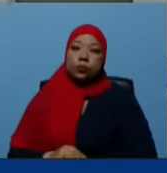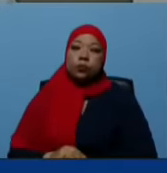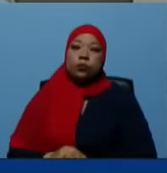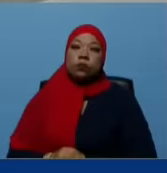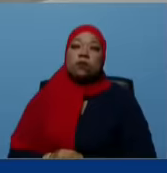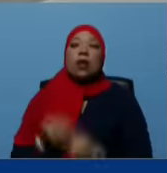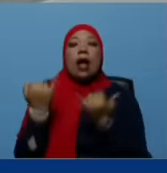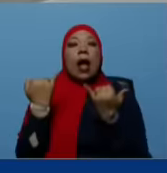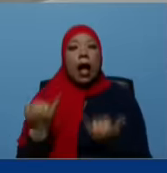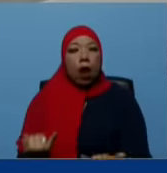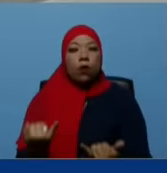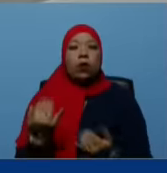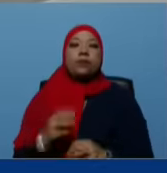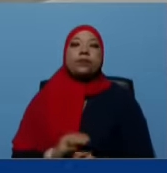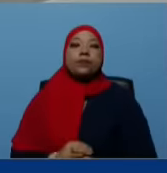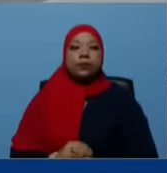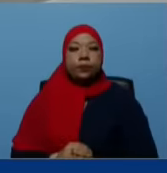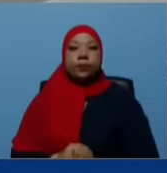Ahora vamos